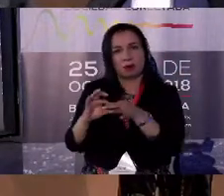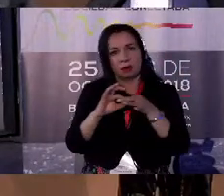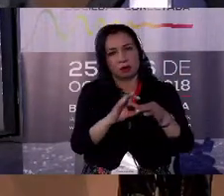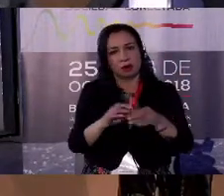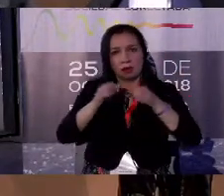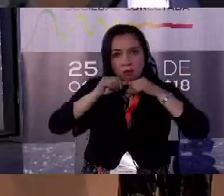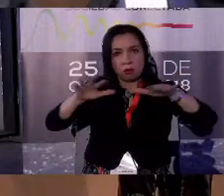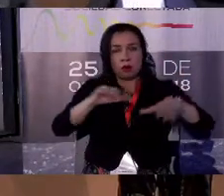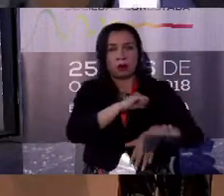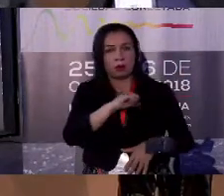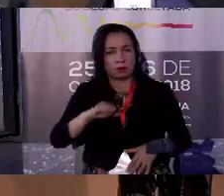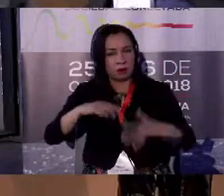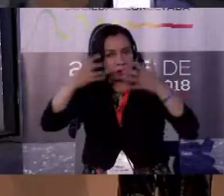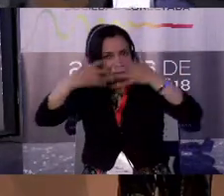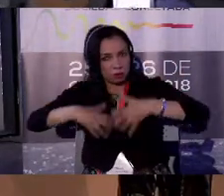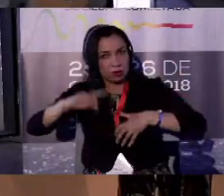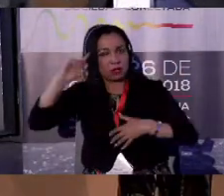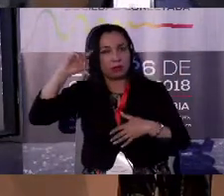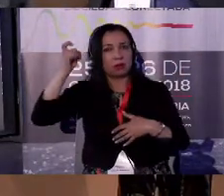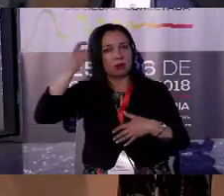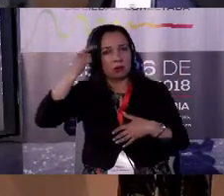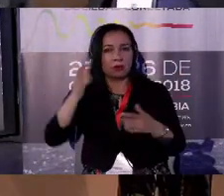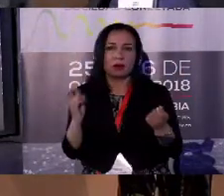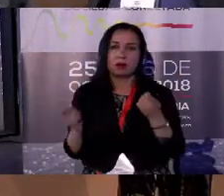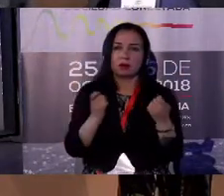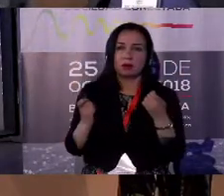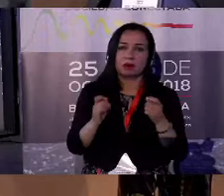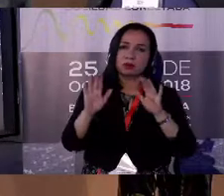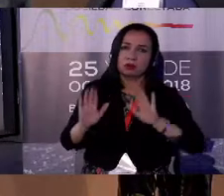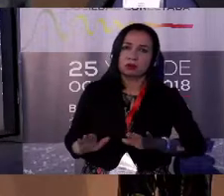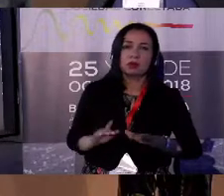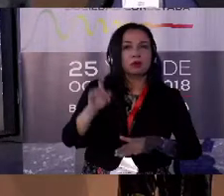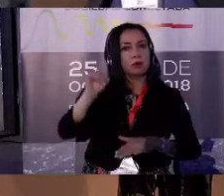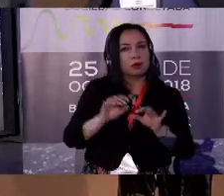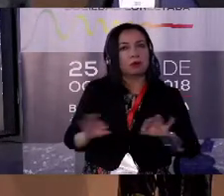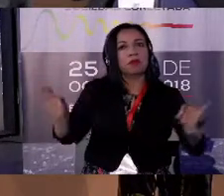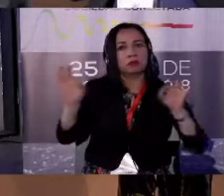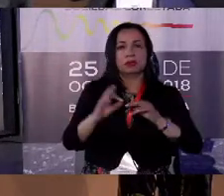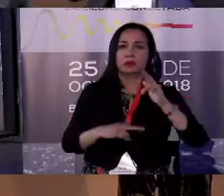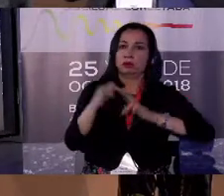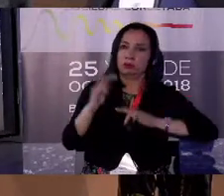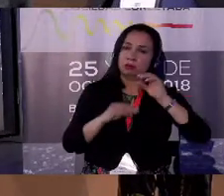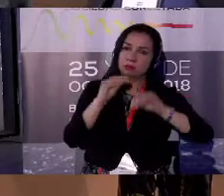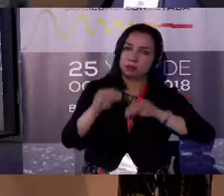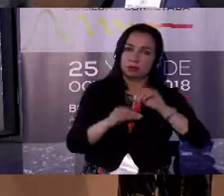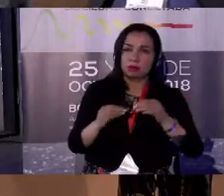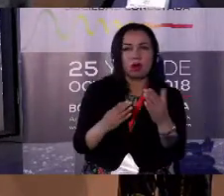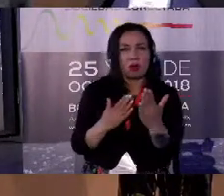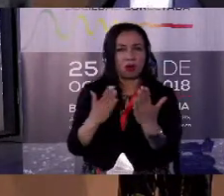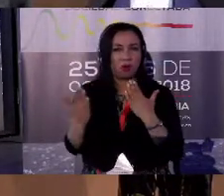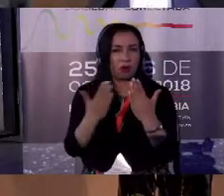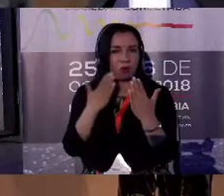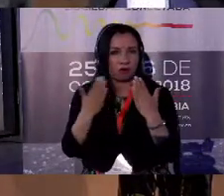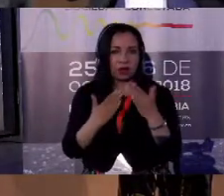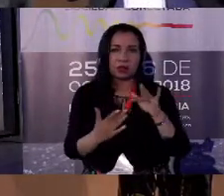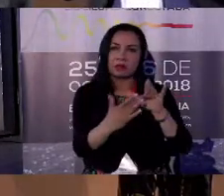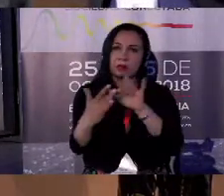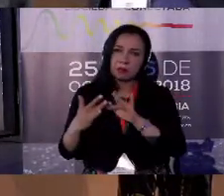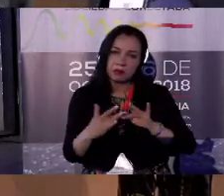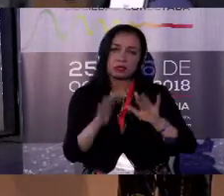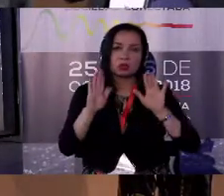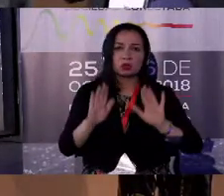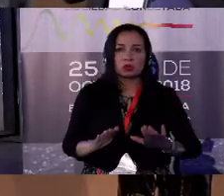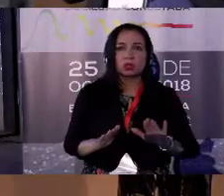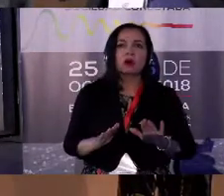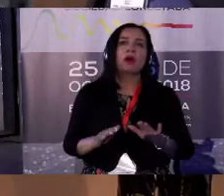las empresas, los gobiernos, los reguladores. Y ello requiere construir un entorno de confianza y requiere que se establezcan condiciones que